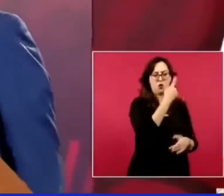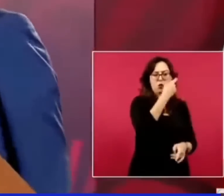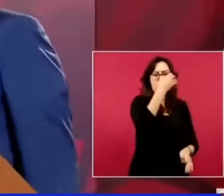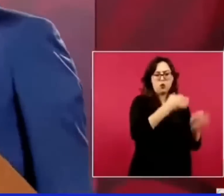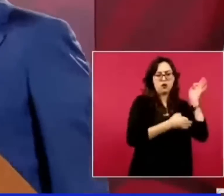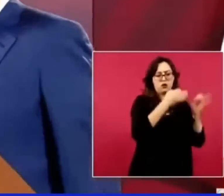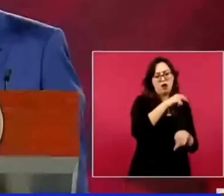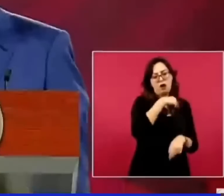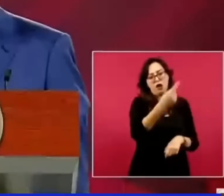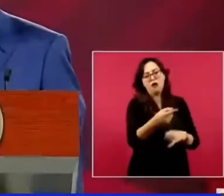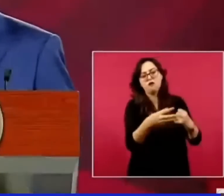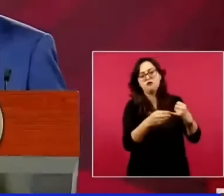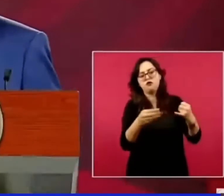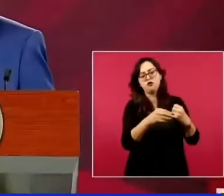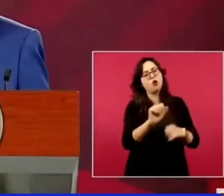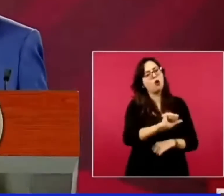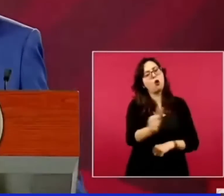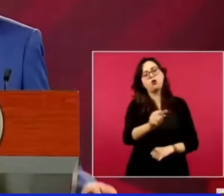es